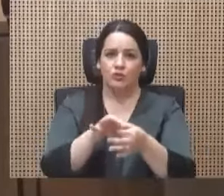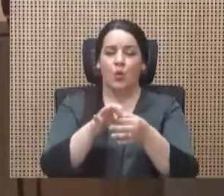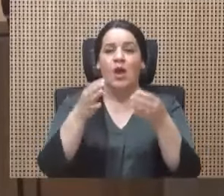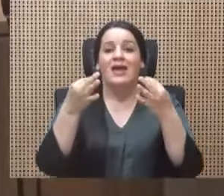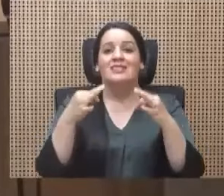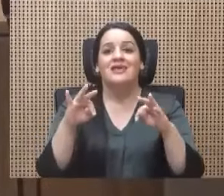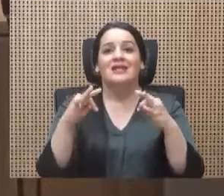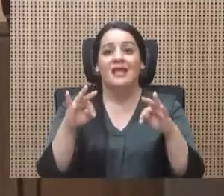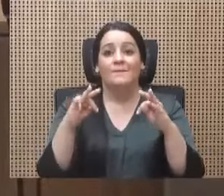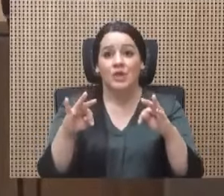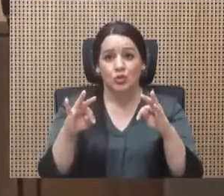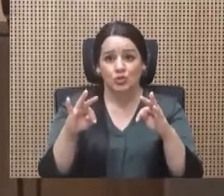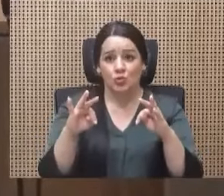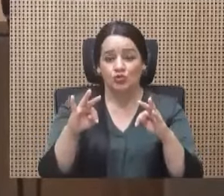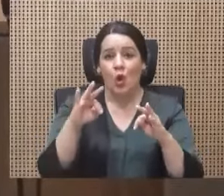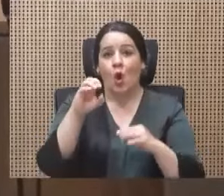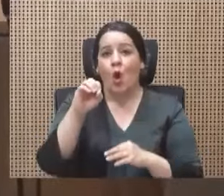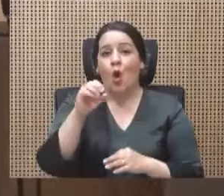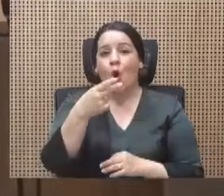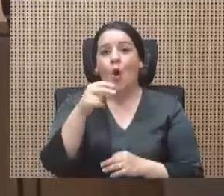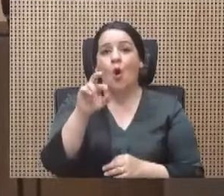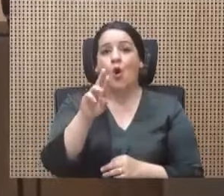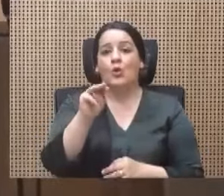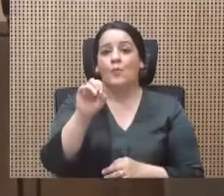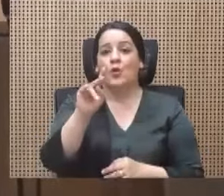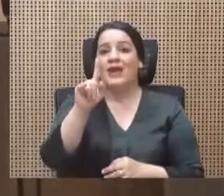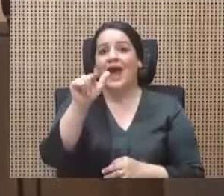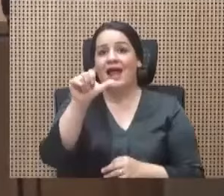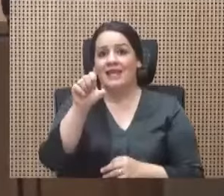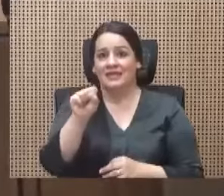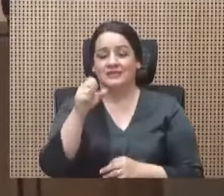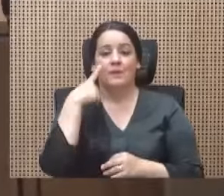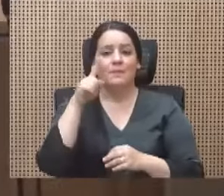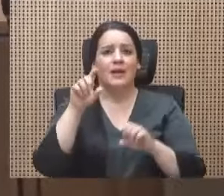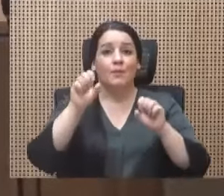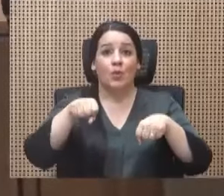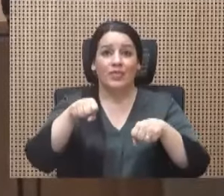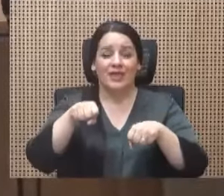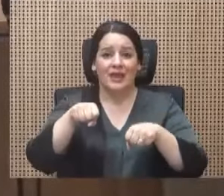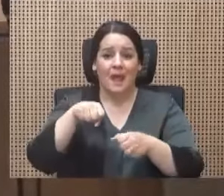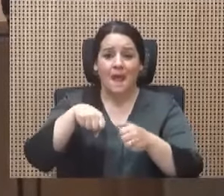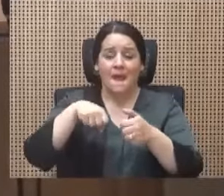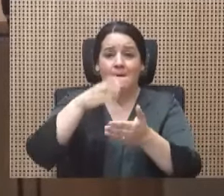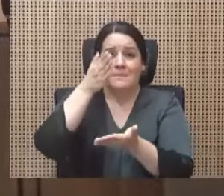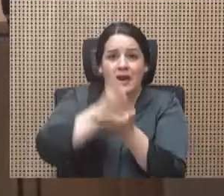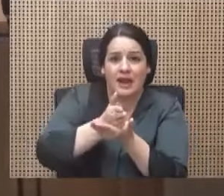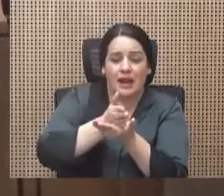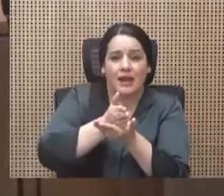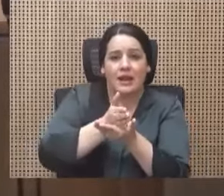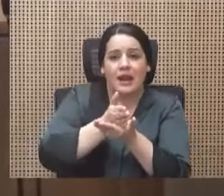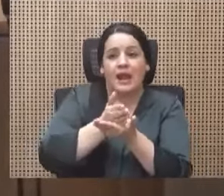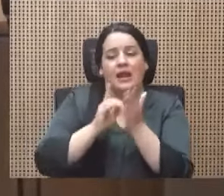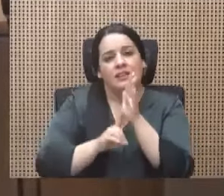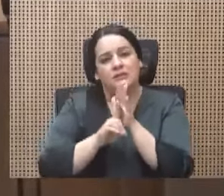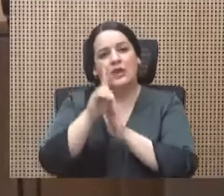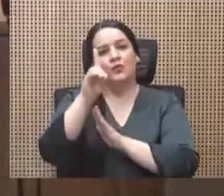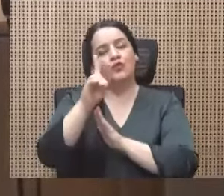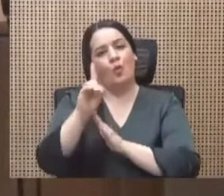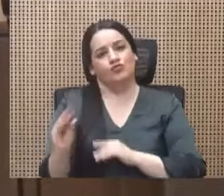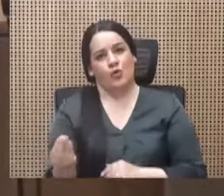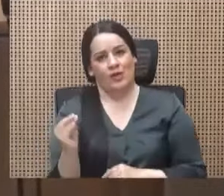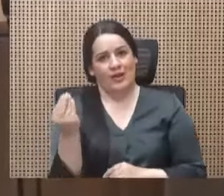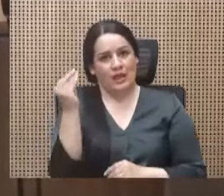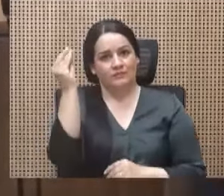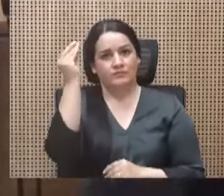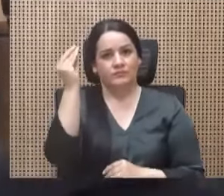tratamientos hormonales para poder bloquear la pubertad, y eso es dañino para la adolescencia y para la